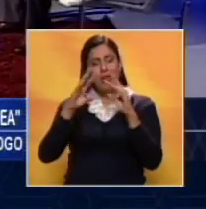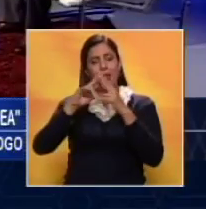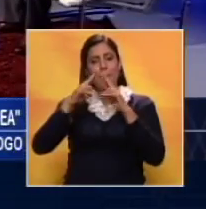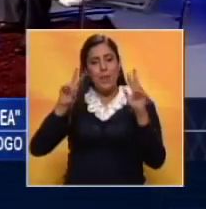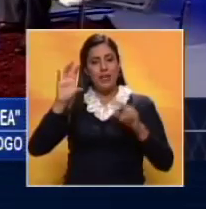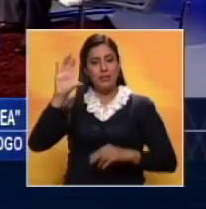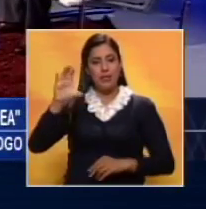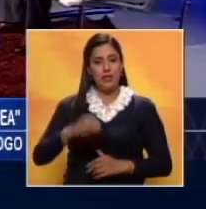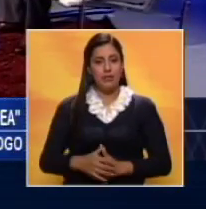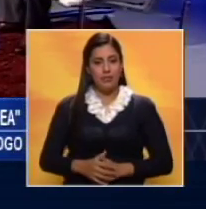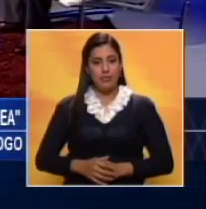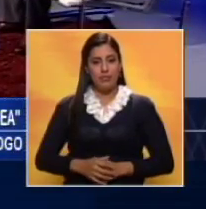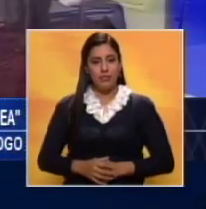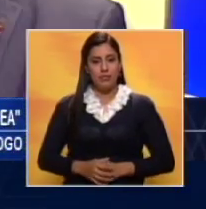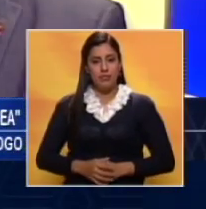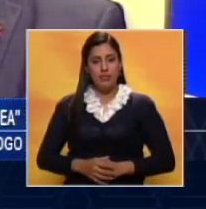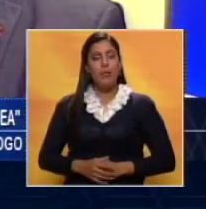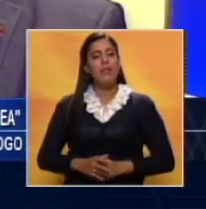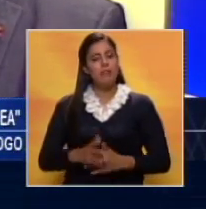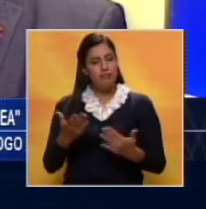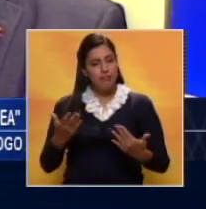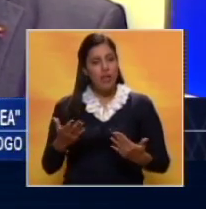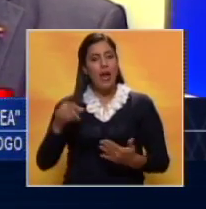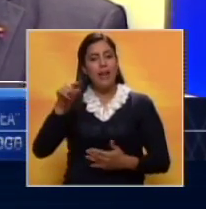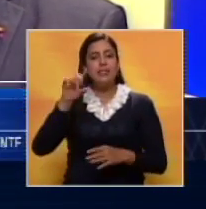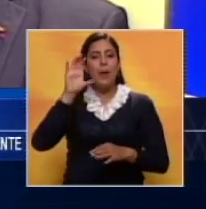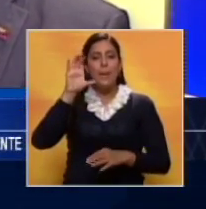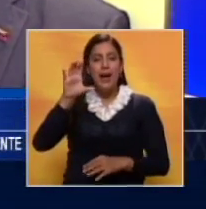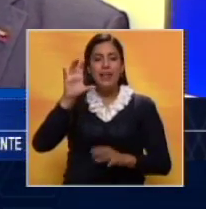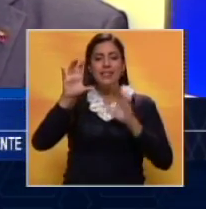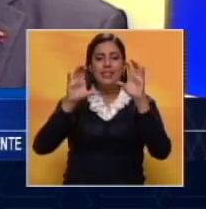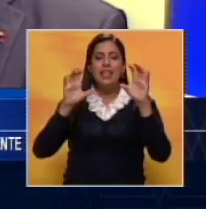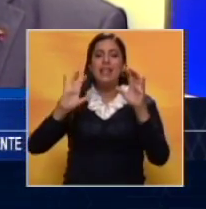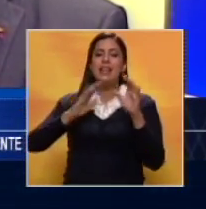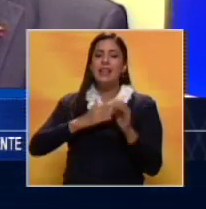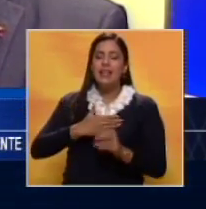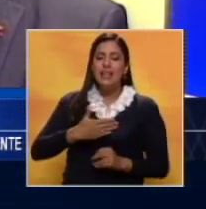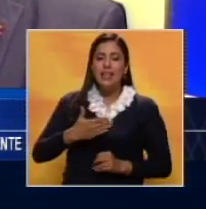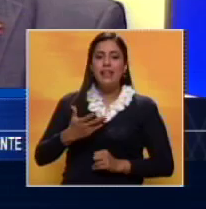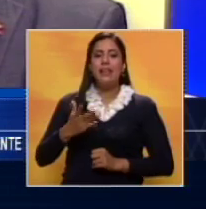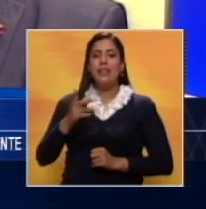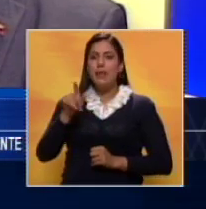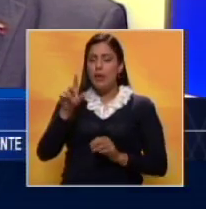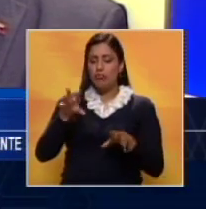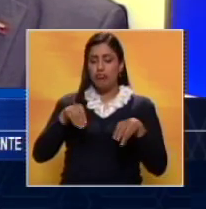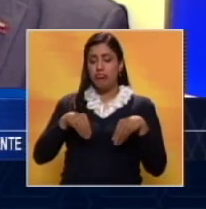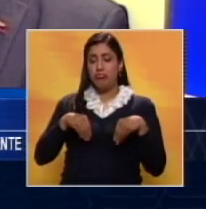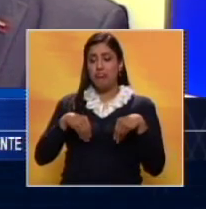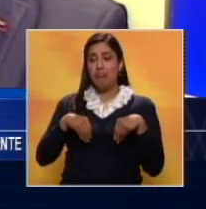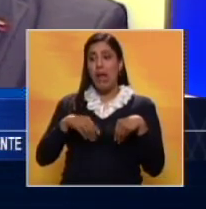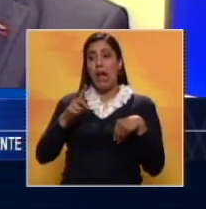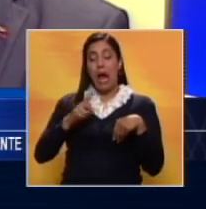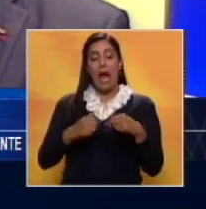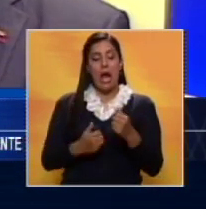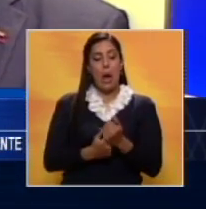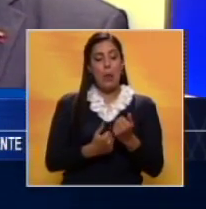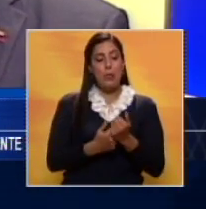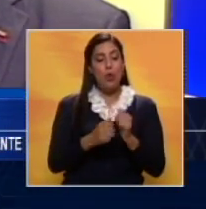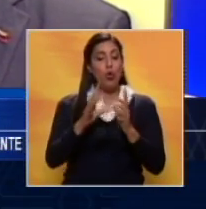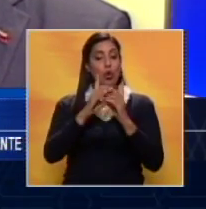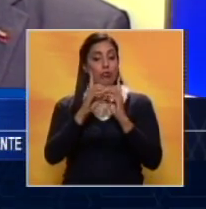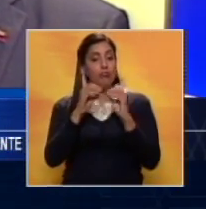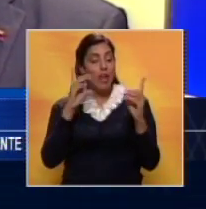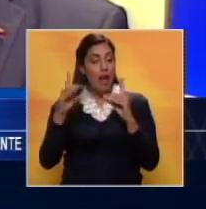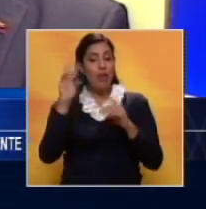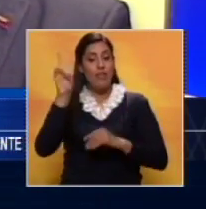en el país. Precisamente esos países que se abstuvieron, precisamente son países que acompañan al diálogo